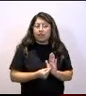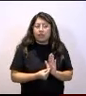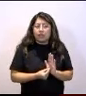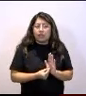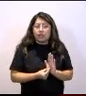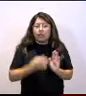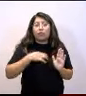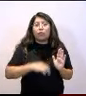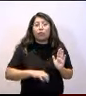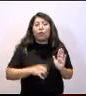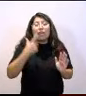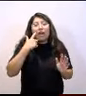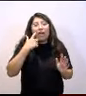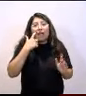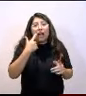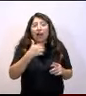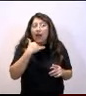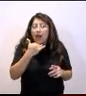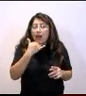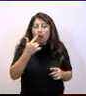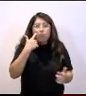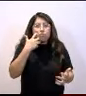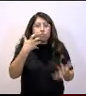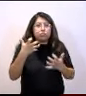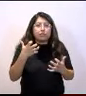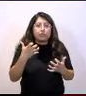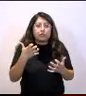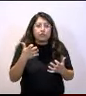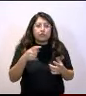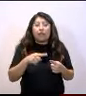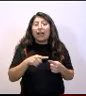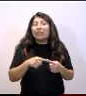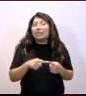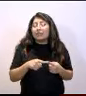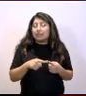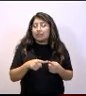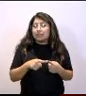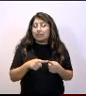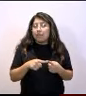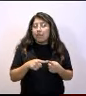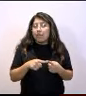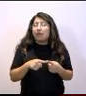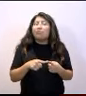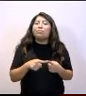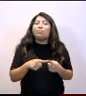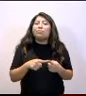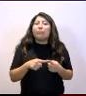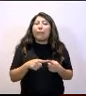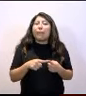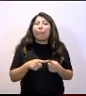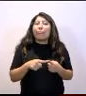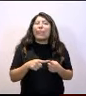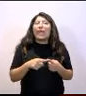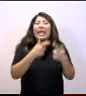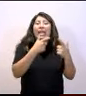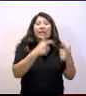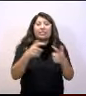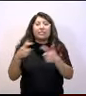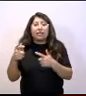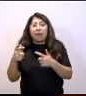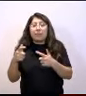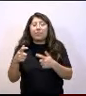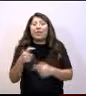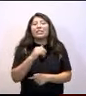el aspecto más llamativo es la deflactación automática de los tramos